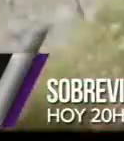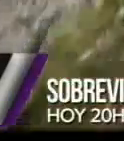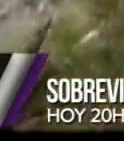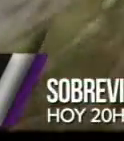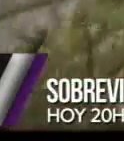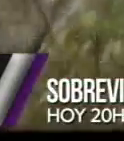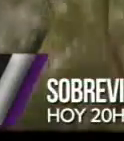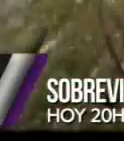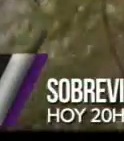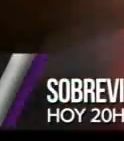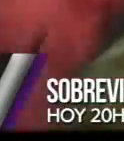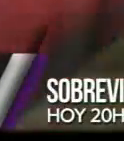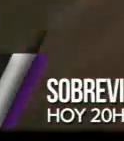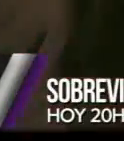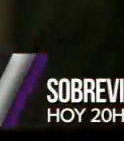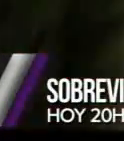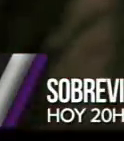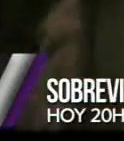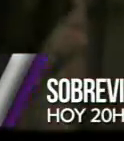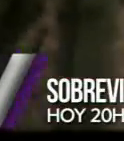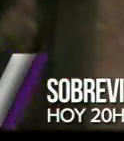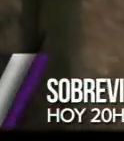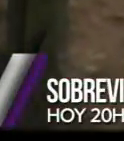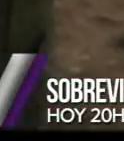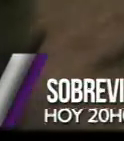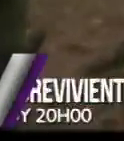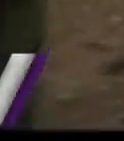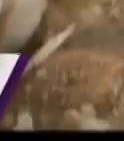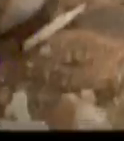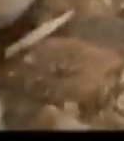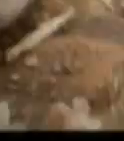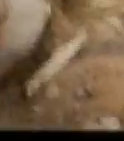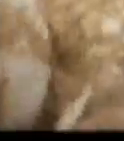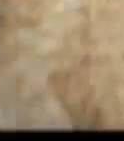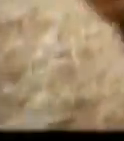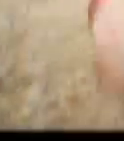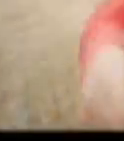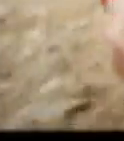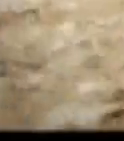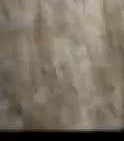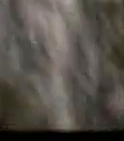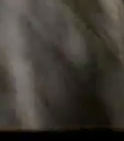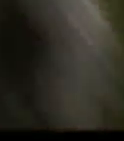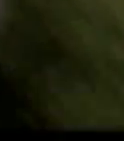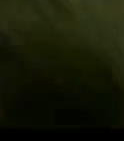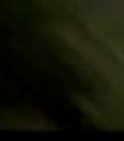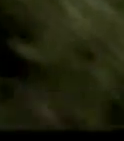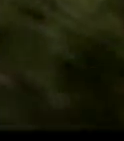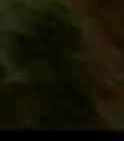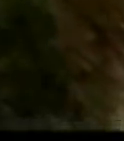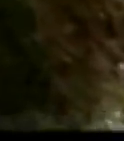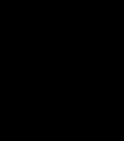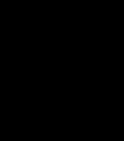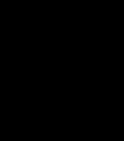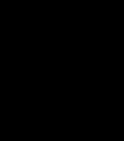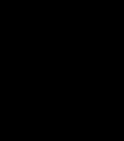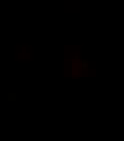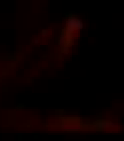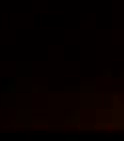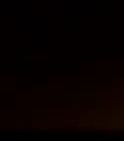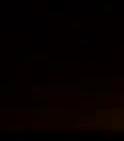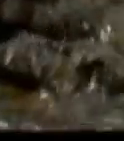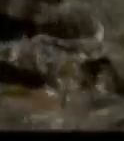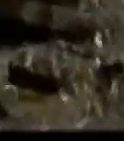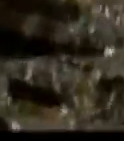Territorio de feroces osos salvajes. Es un oso pardo. La marcha no podría ser más difícil a través de enormes barrancos e